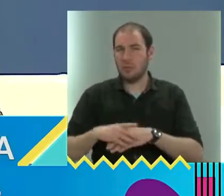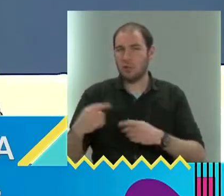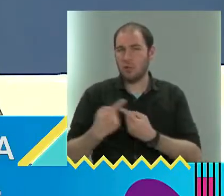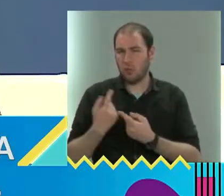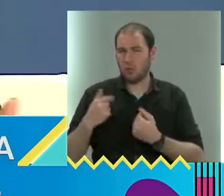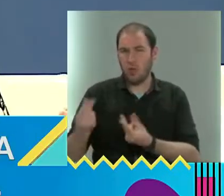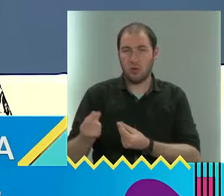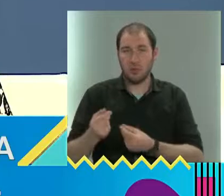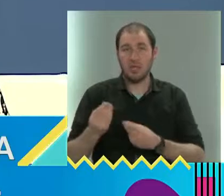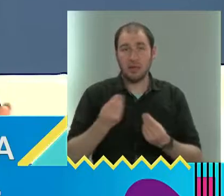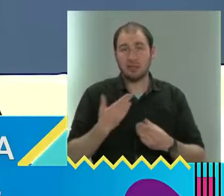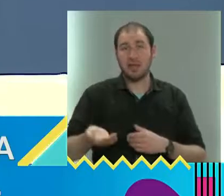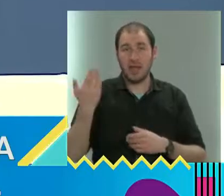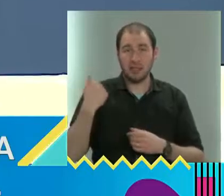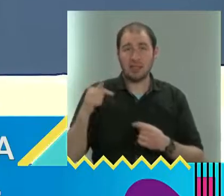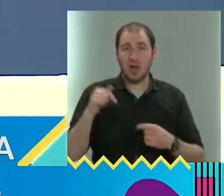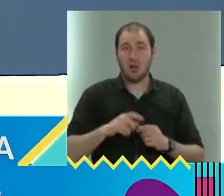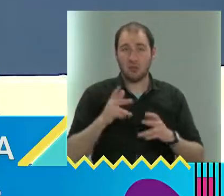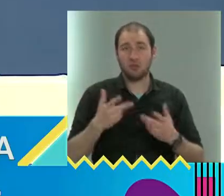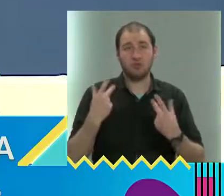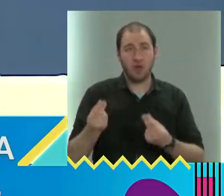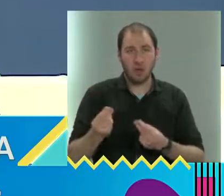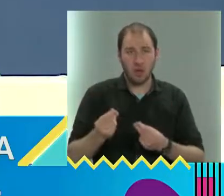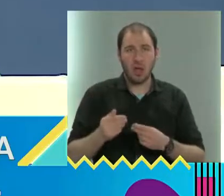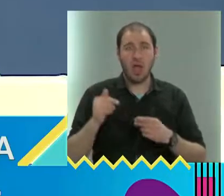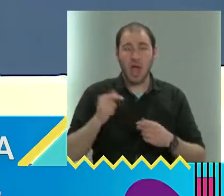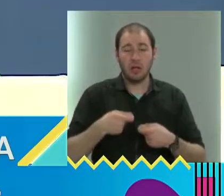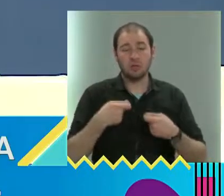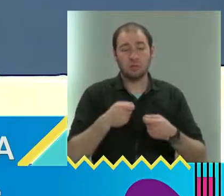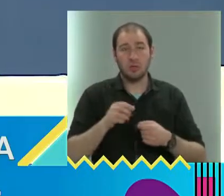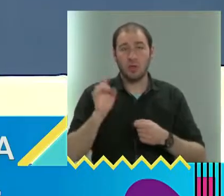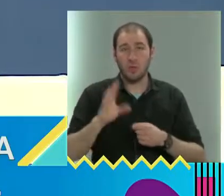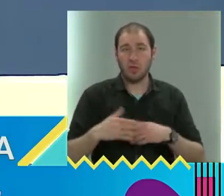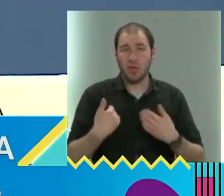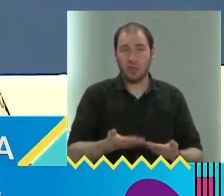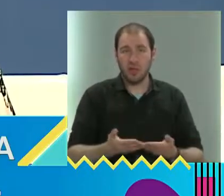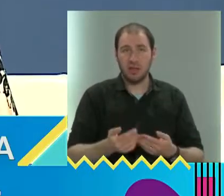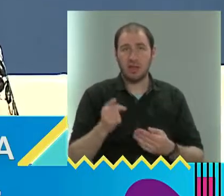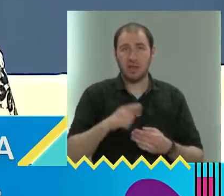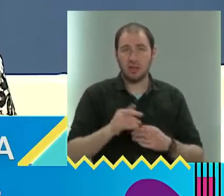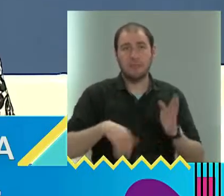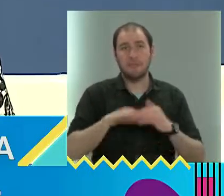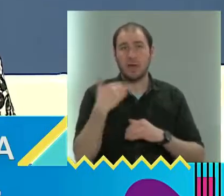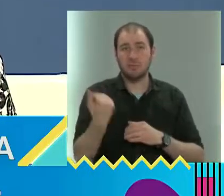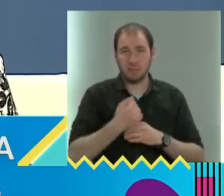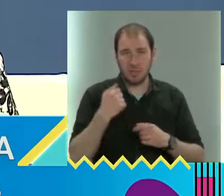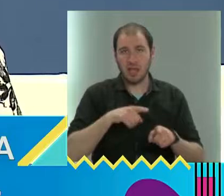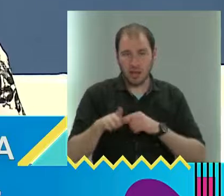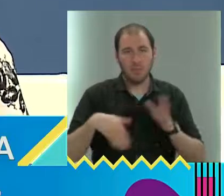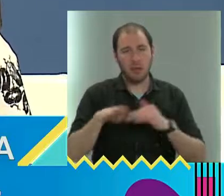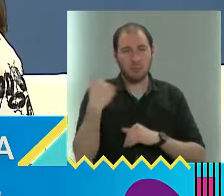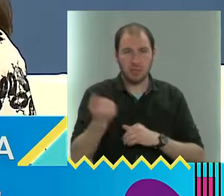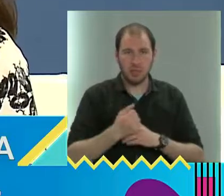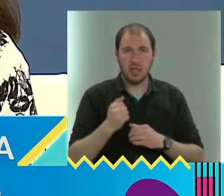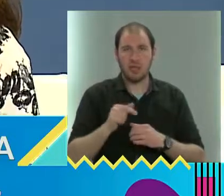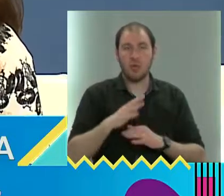no le doy, que es lo que pasaba antes. Ahora está diciendo no, vamos a dar subsidio exclusivamente cuando sea prioritaria la carrera. Eso